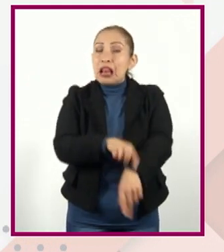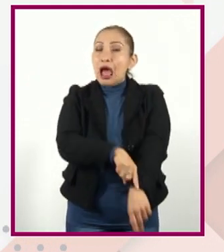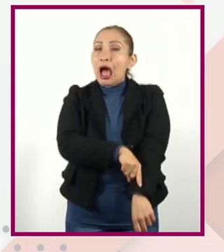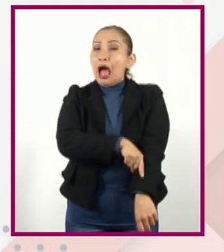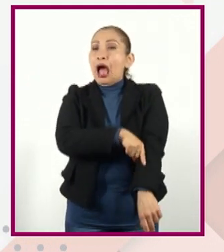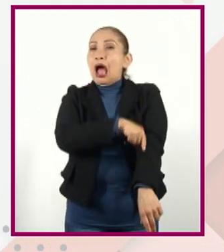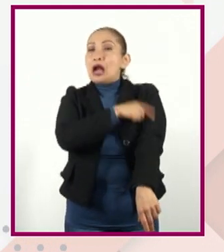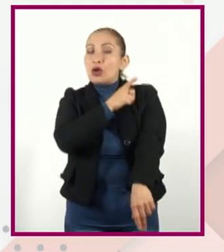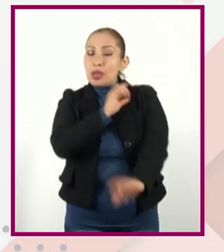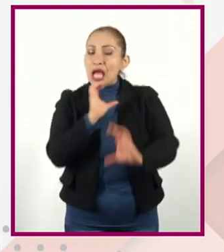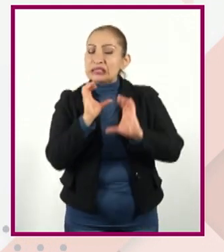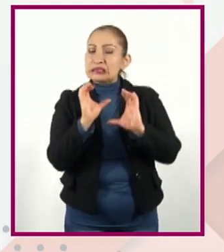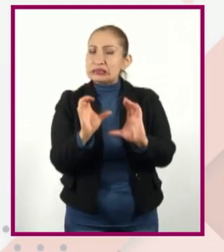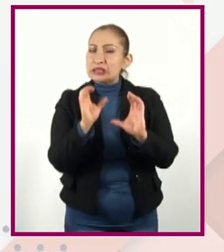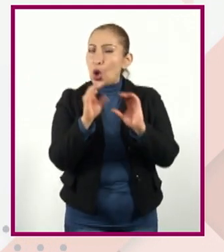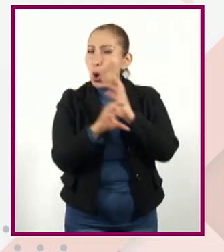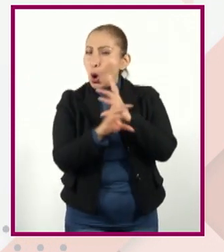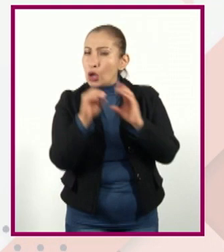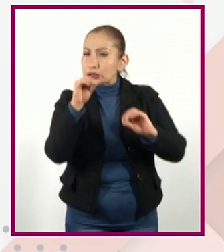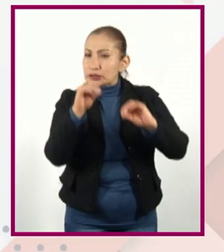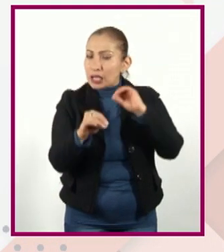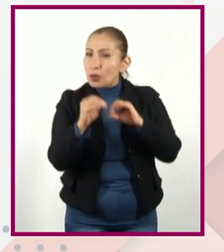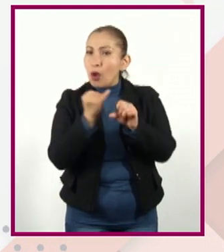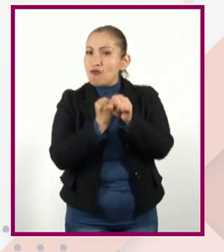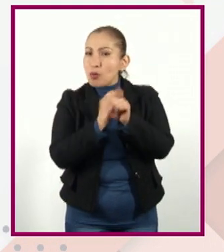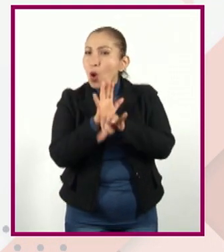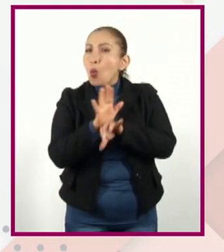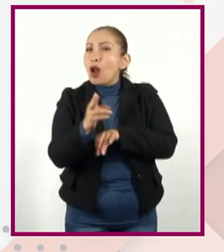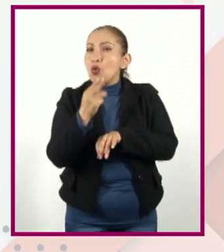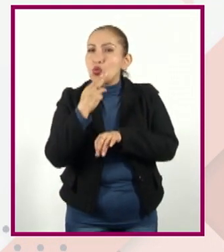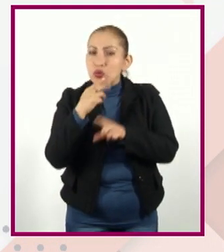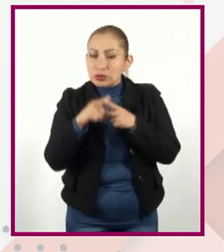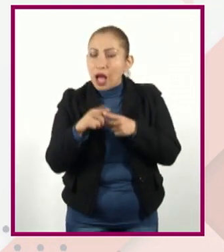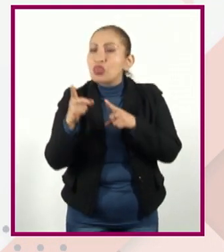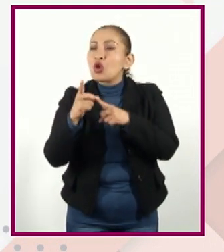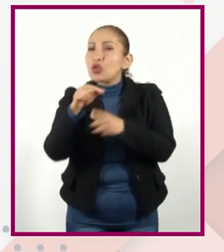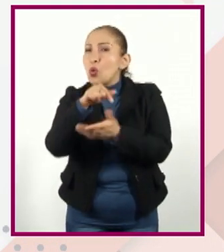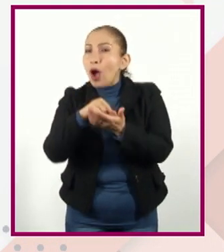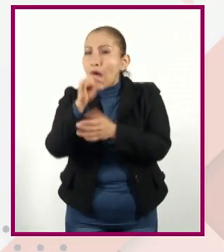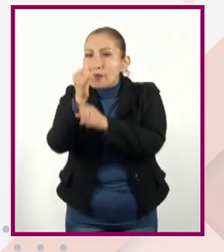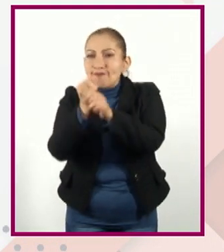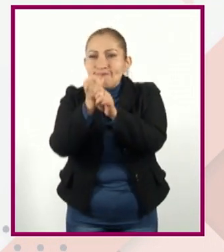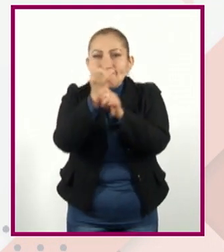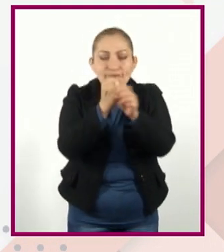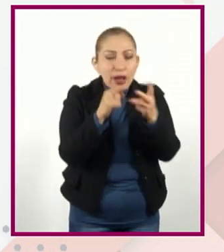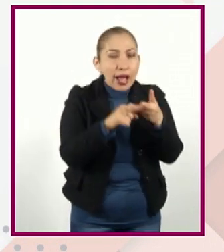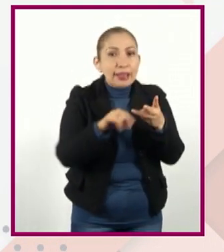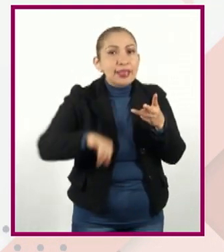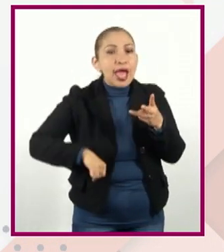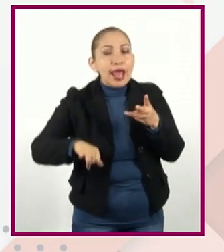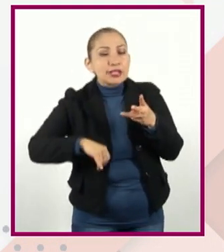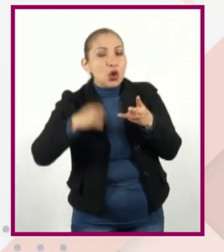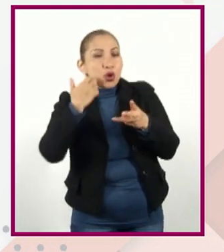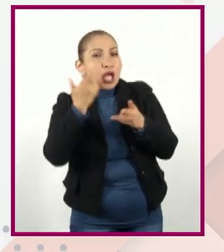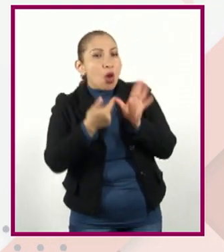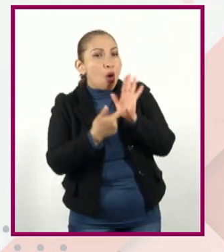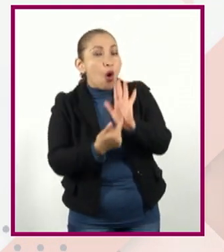deben cuidar diversos aspectos, como el tipo de información, las fuentes, los intereses periodísticos o el